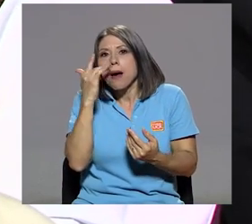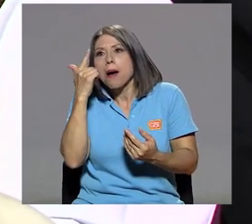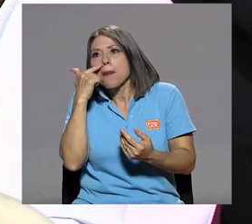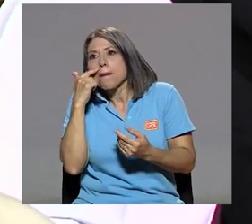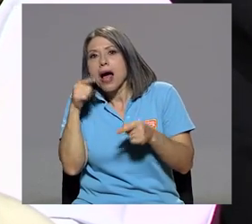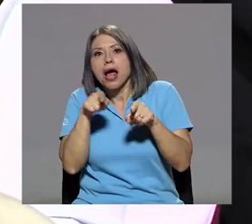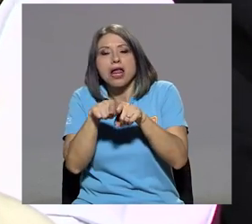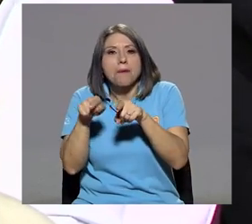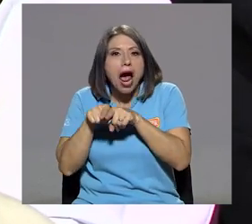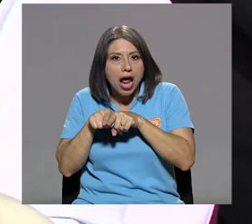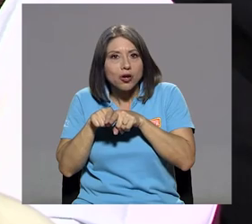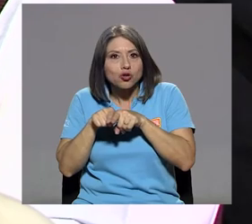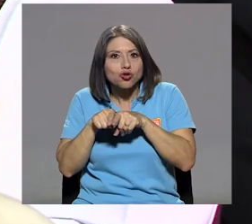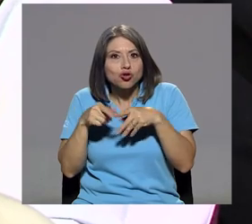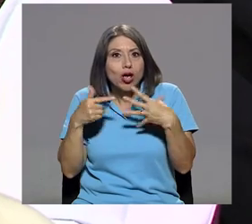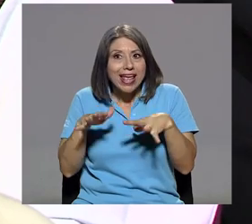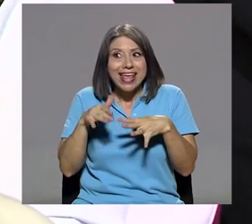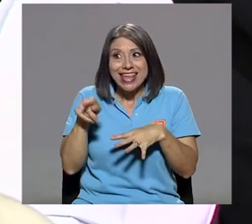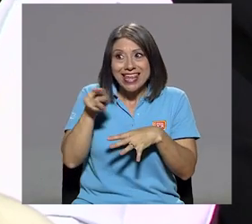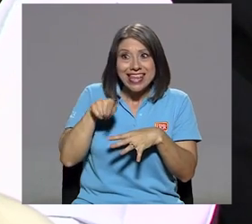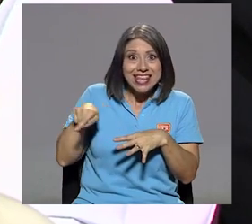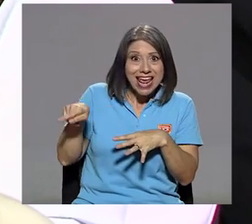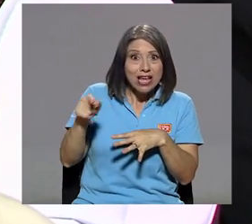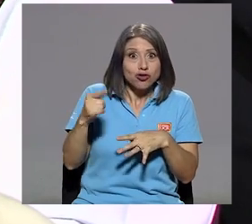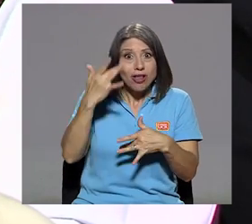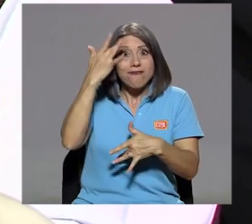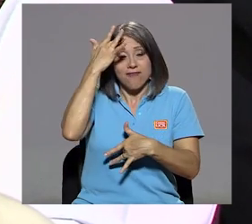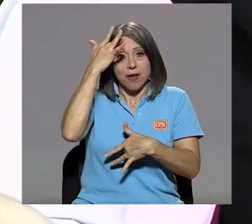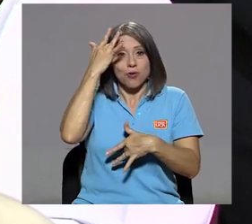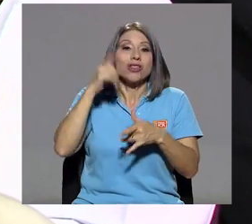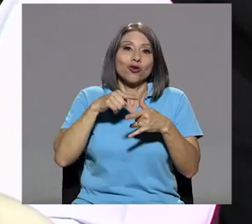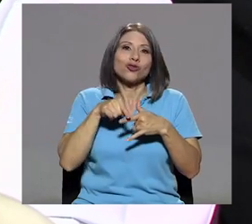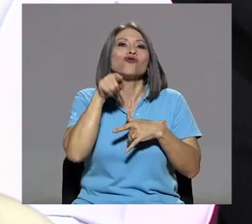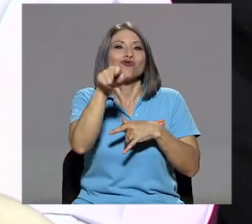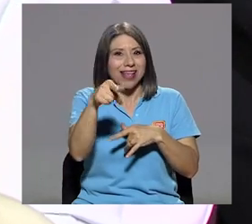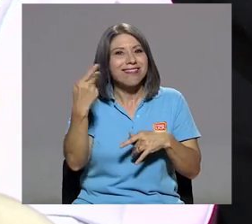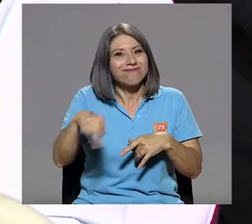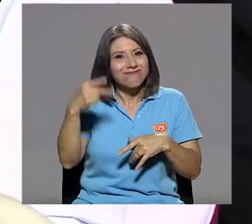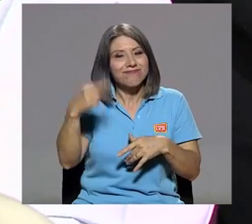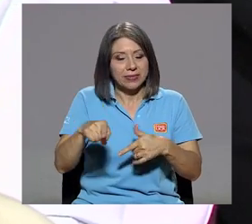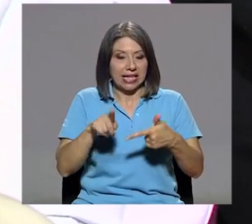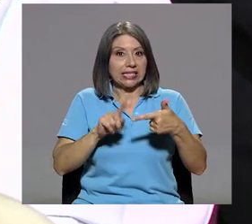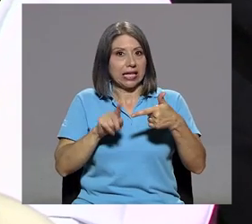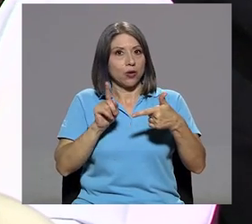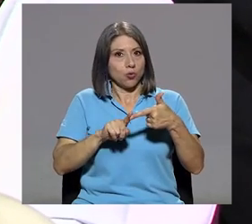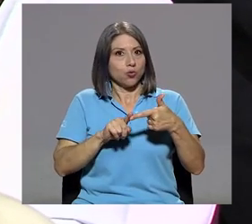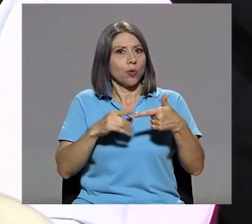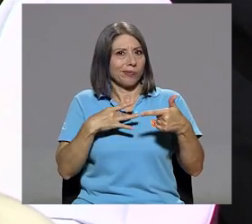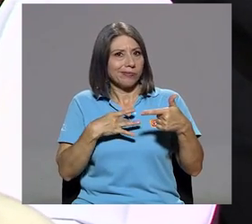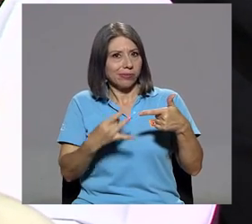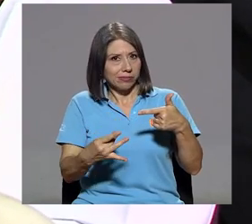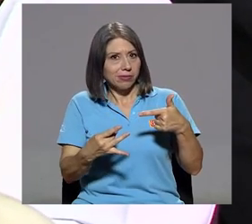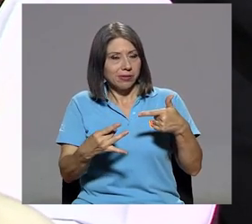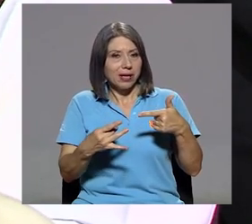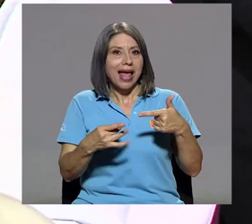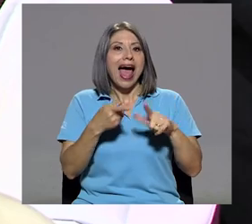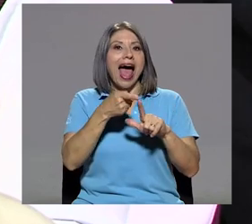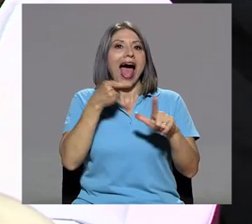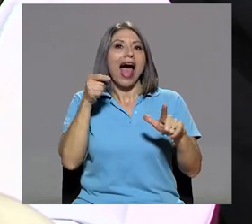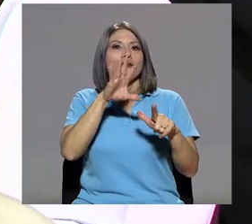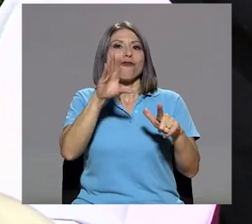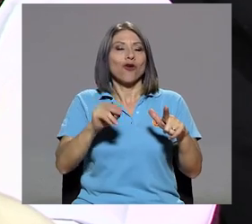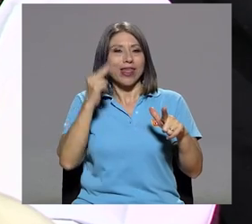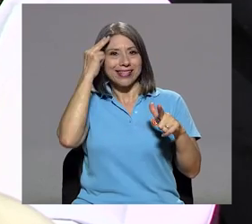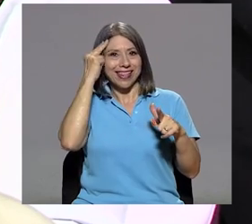grado de consanguinidad, hermanos, papás, ¿verdad?, obviamente su riesgo está aumentado. El segundo, que es algo muy interesante, es